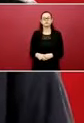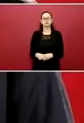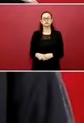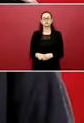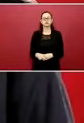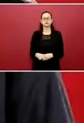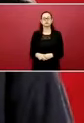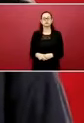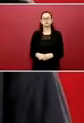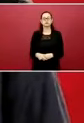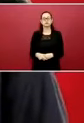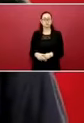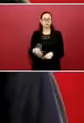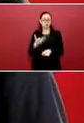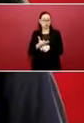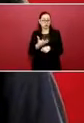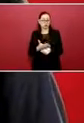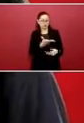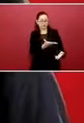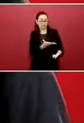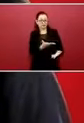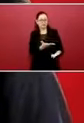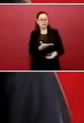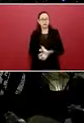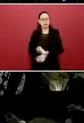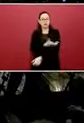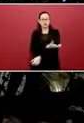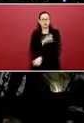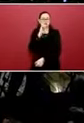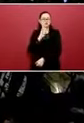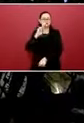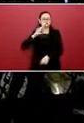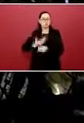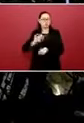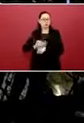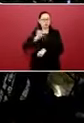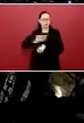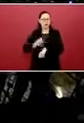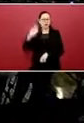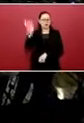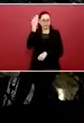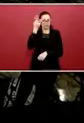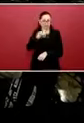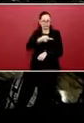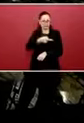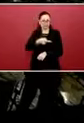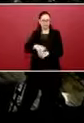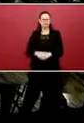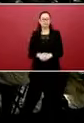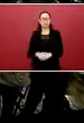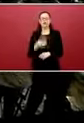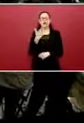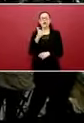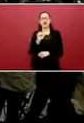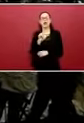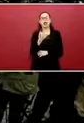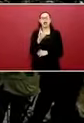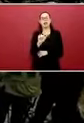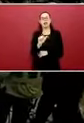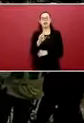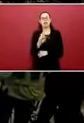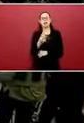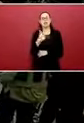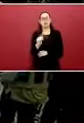por eso la tesorera de la Federación, Galia Borja,